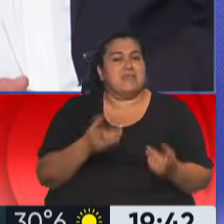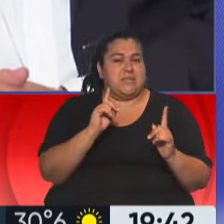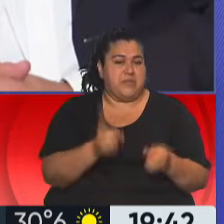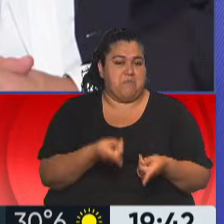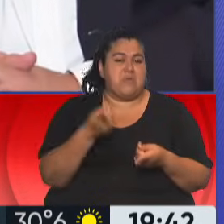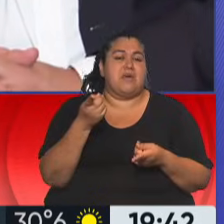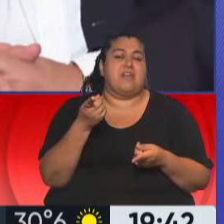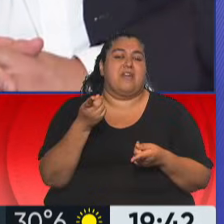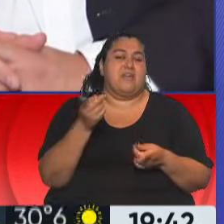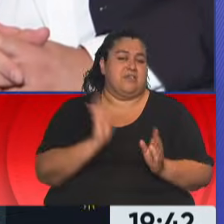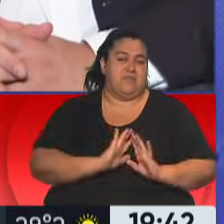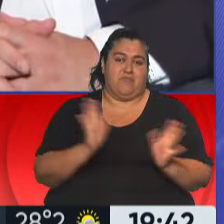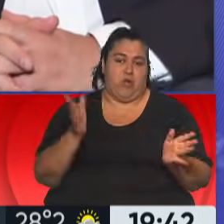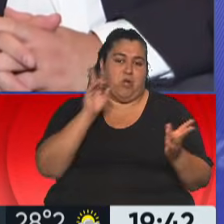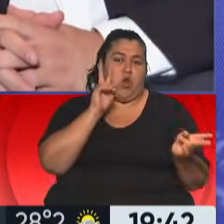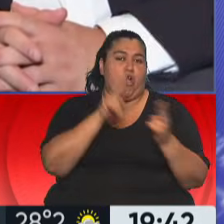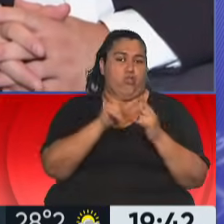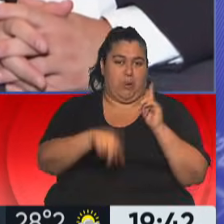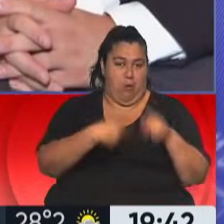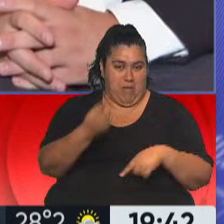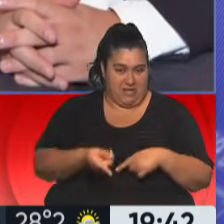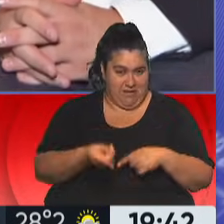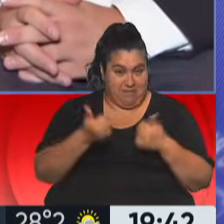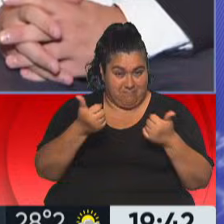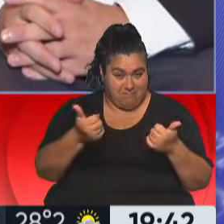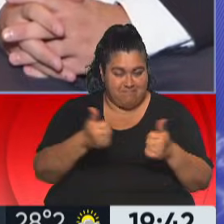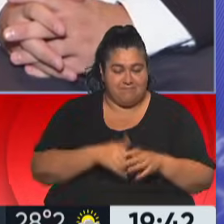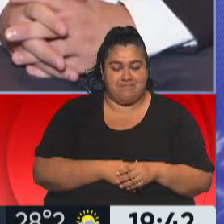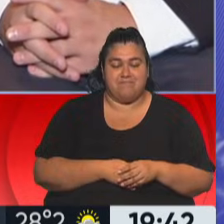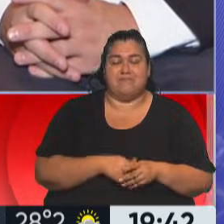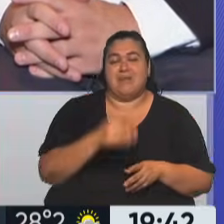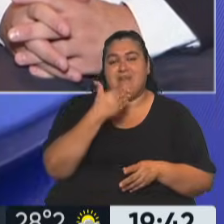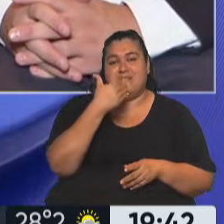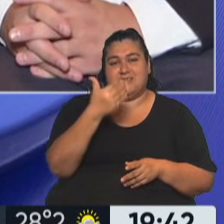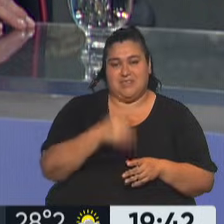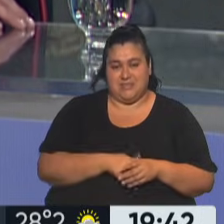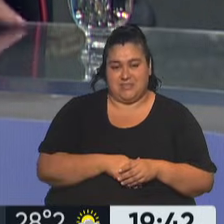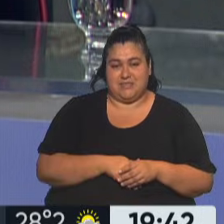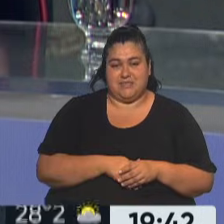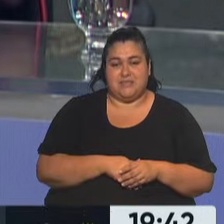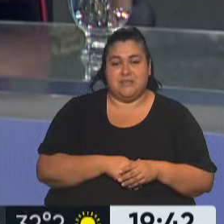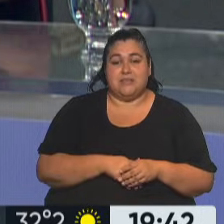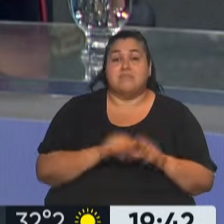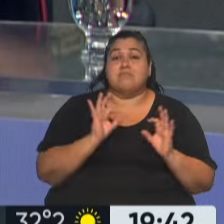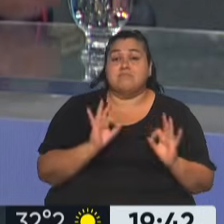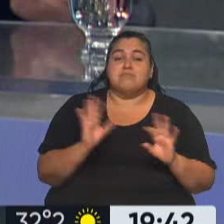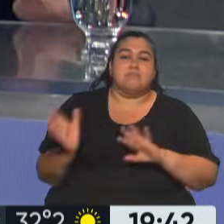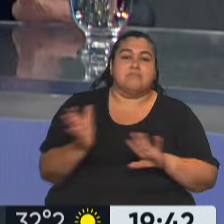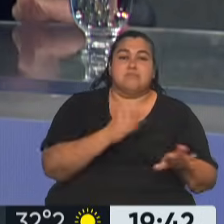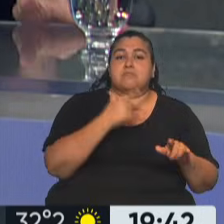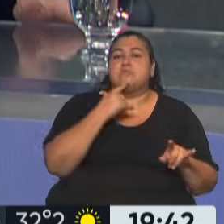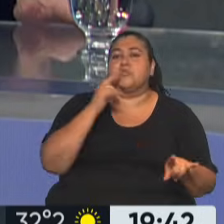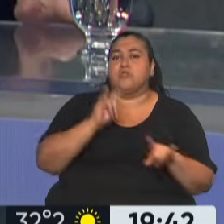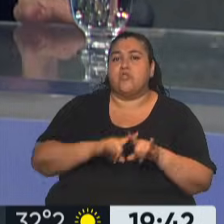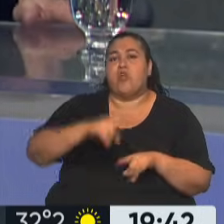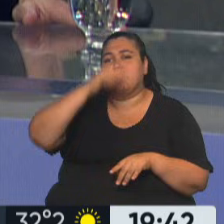bueno, nos encontramos en el día de mañana, si les parece bien. Perfecto. Gracias, hasta luego. Gabriel Gamarra, y vamos al mundo del espectáculo también.